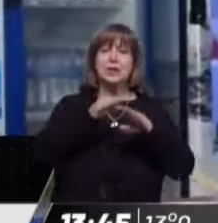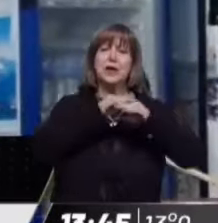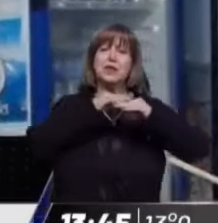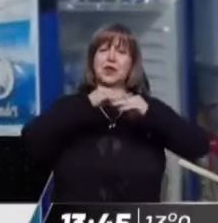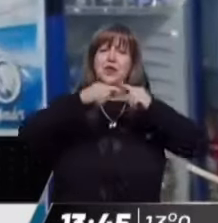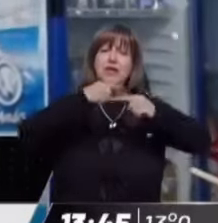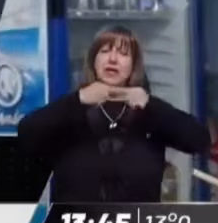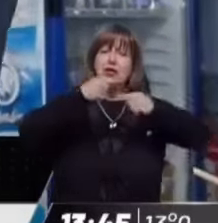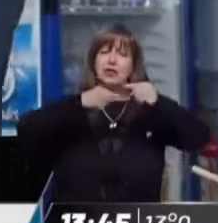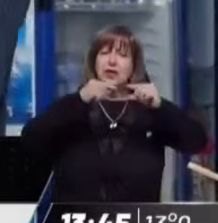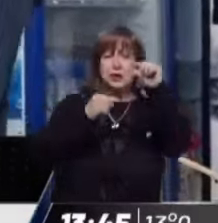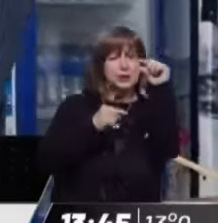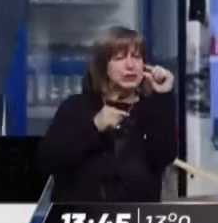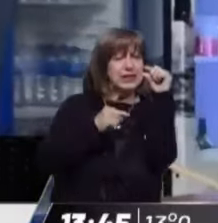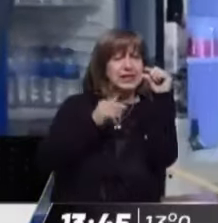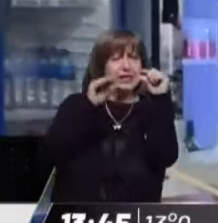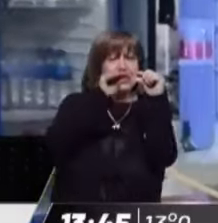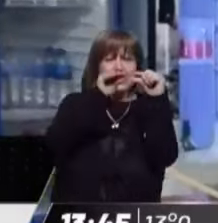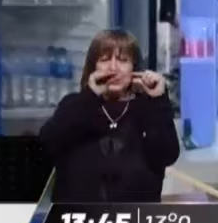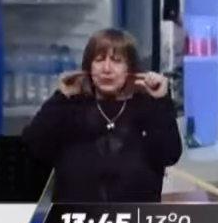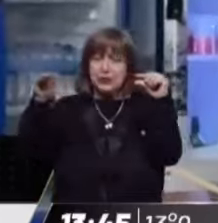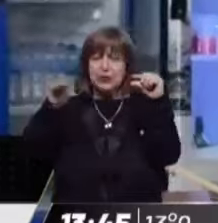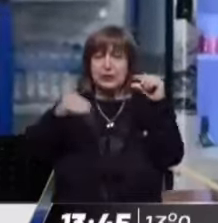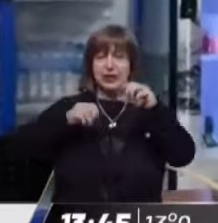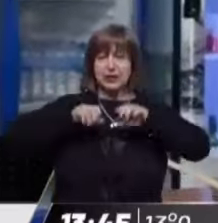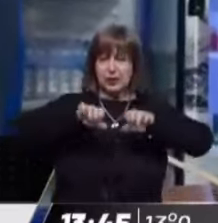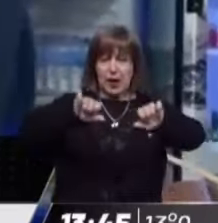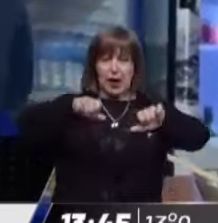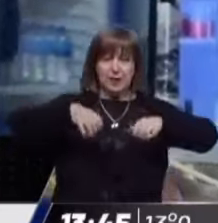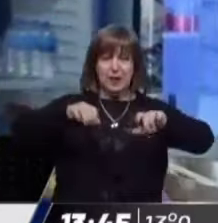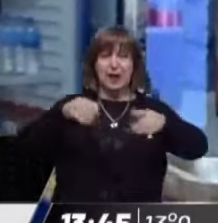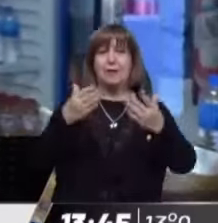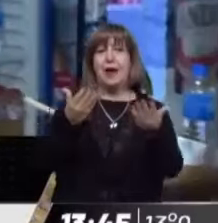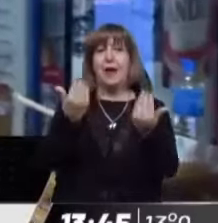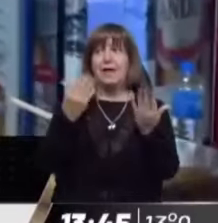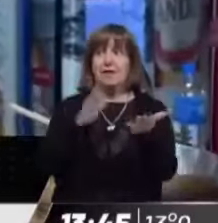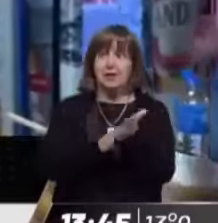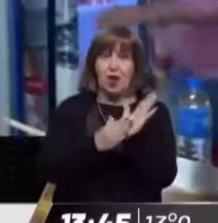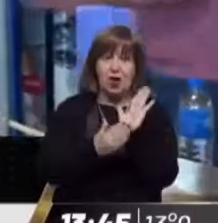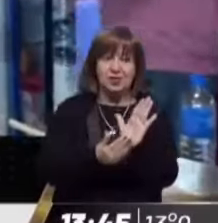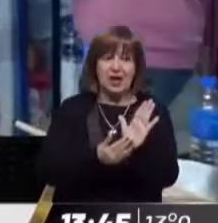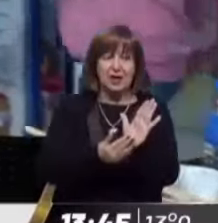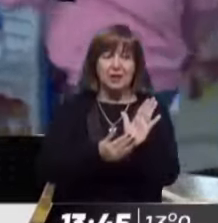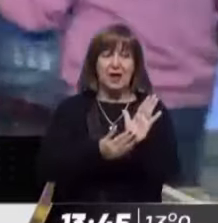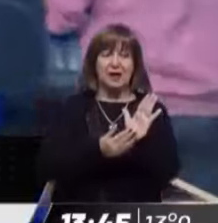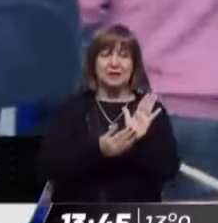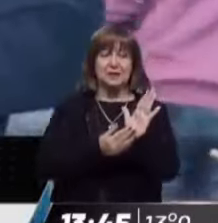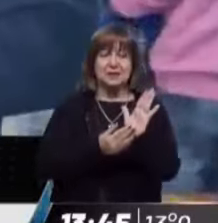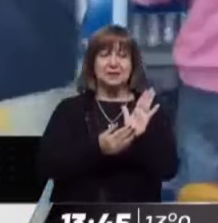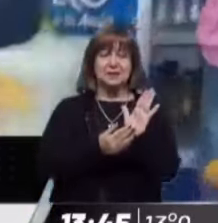tiene que tener un grosor así más o menos. A verlo. Oh.